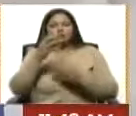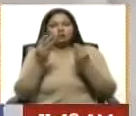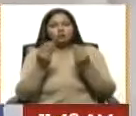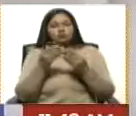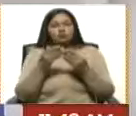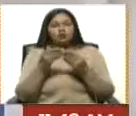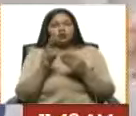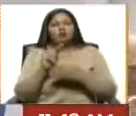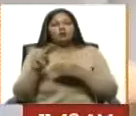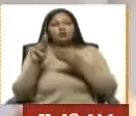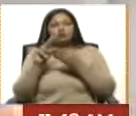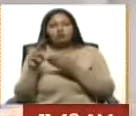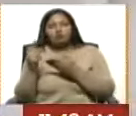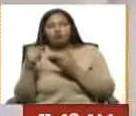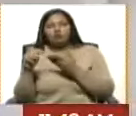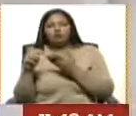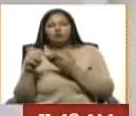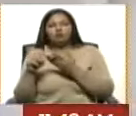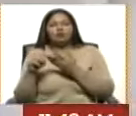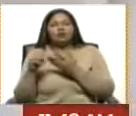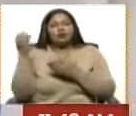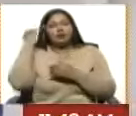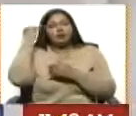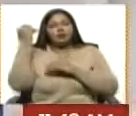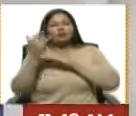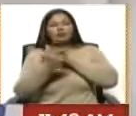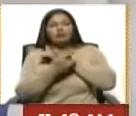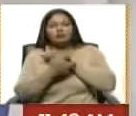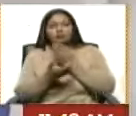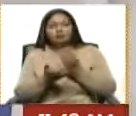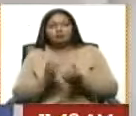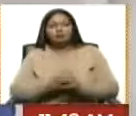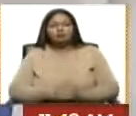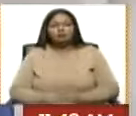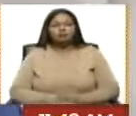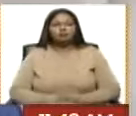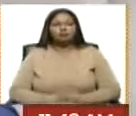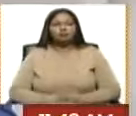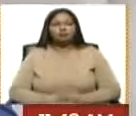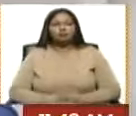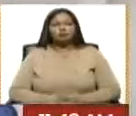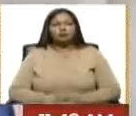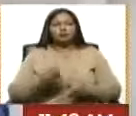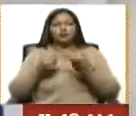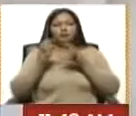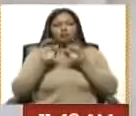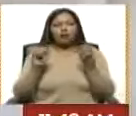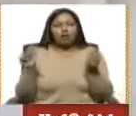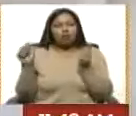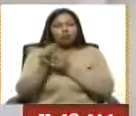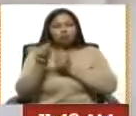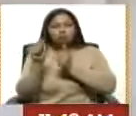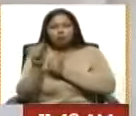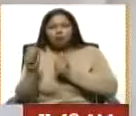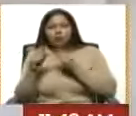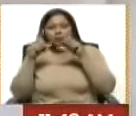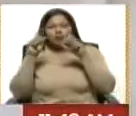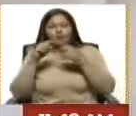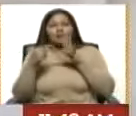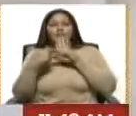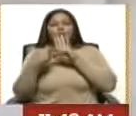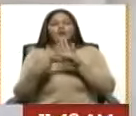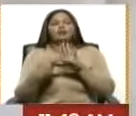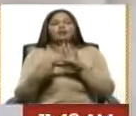la inteligencia artificial, el mundo del tema del Photoshop, el mundo de trucar imágenes, y después se desmontan, ¿no?